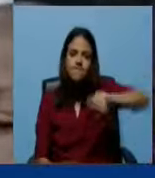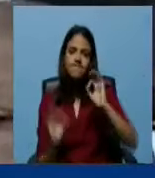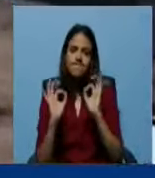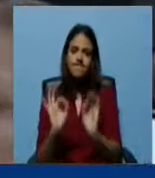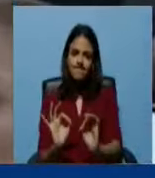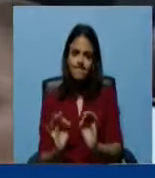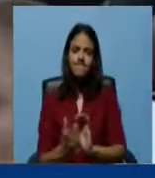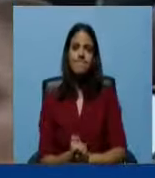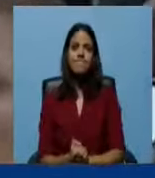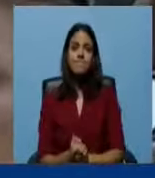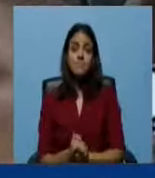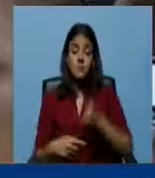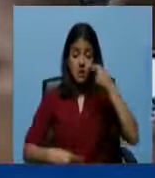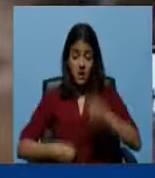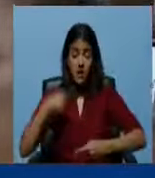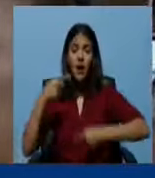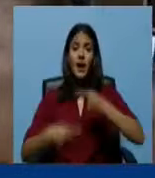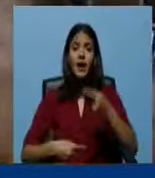La generación